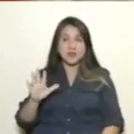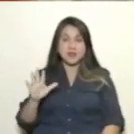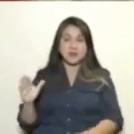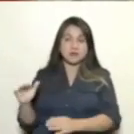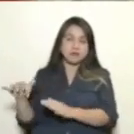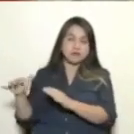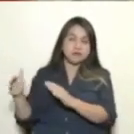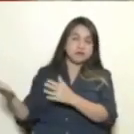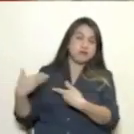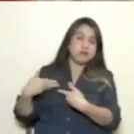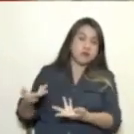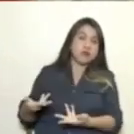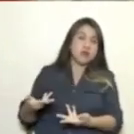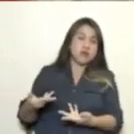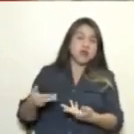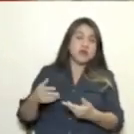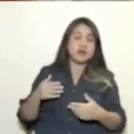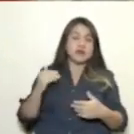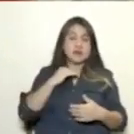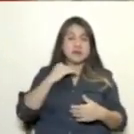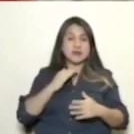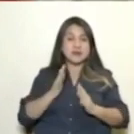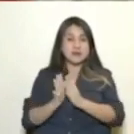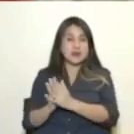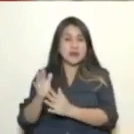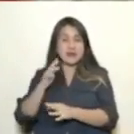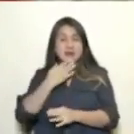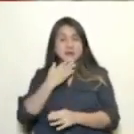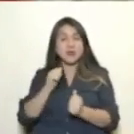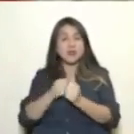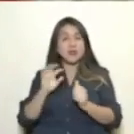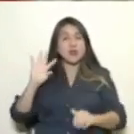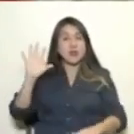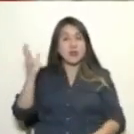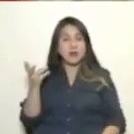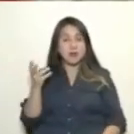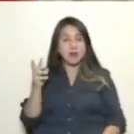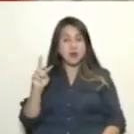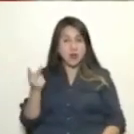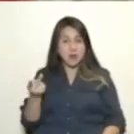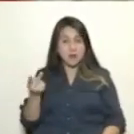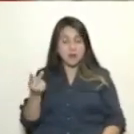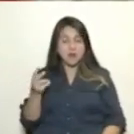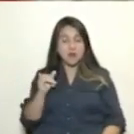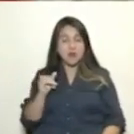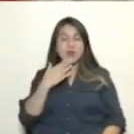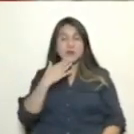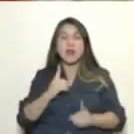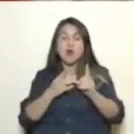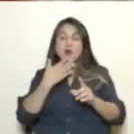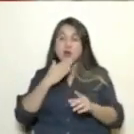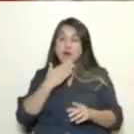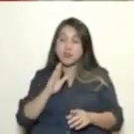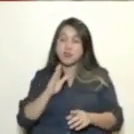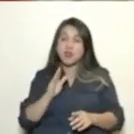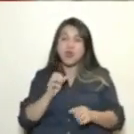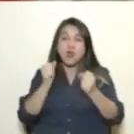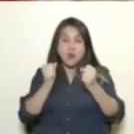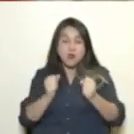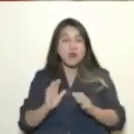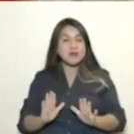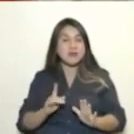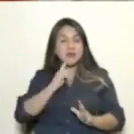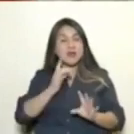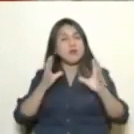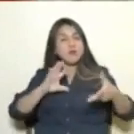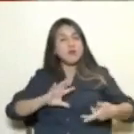se aceleren más y es probable que tenga también que ver con el cambio climático, con la invasión de ciertos hábitos. O sea, ¿Es probable que tengamos un mundo de